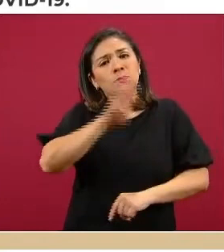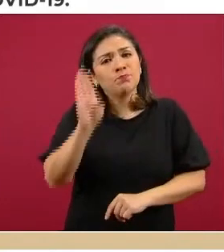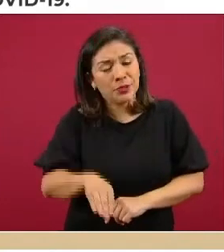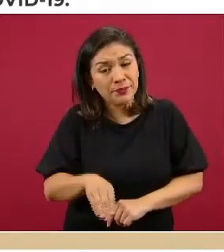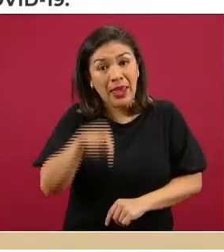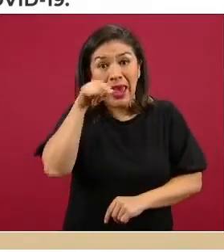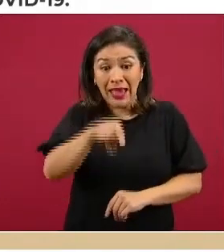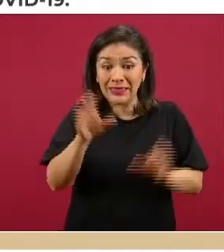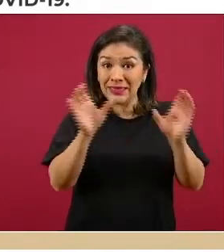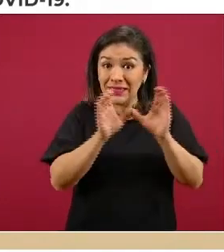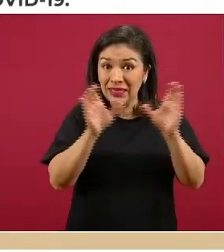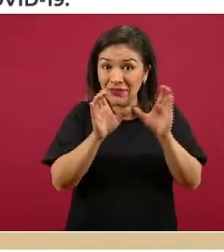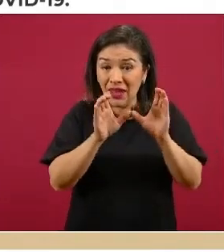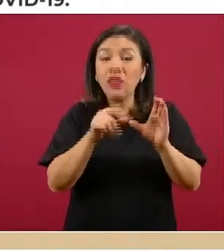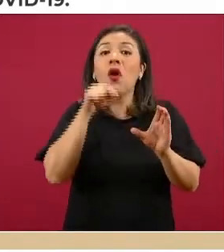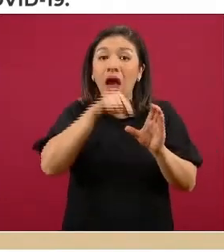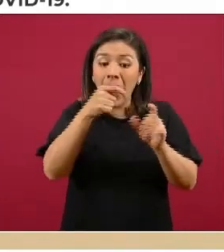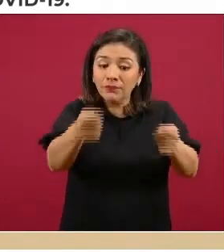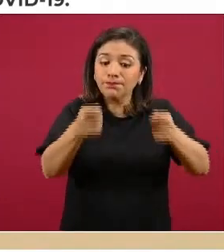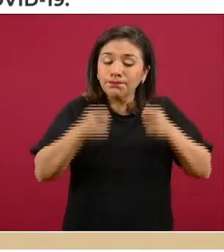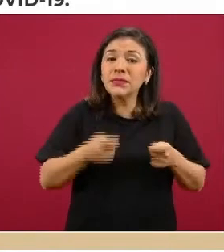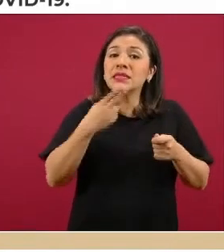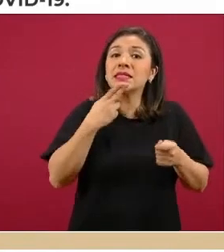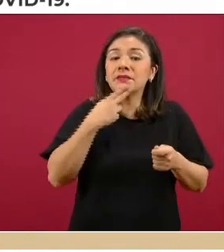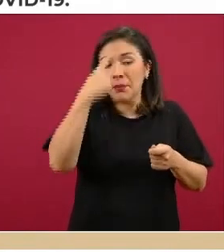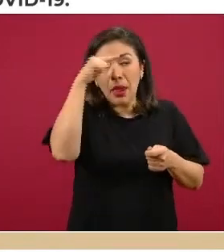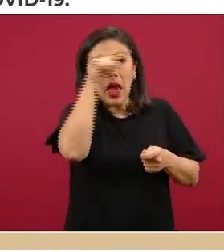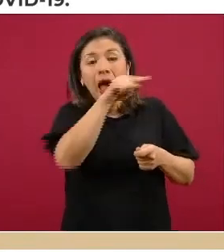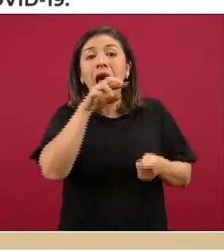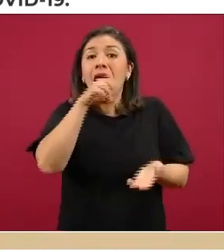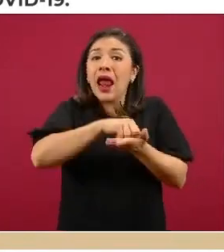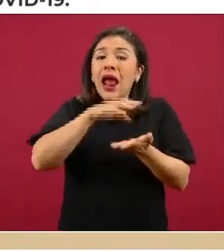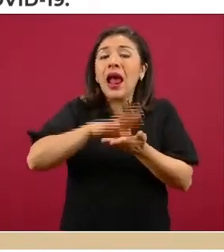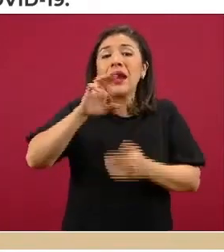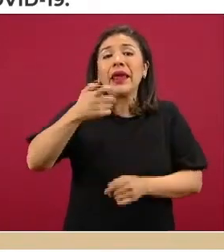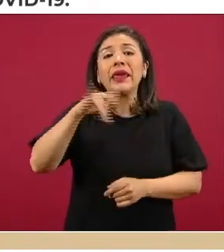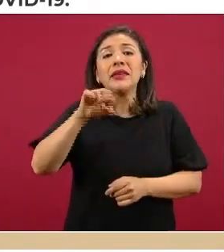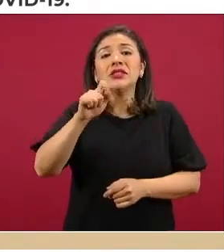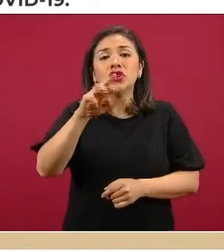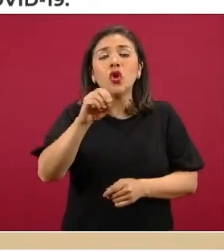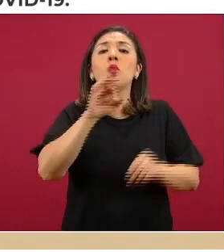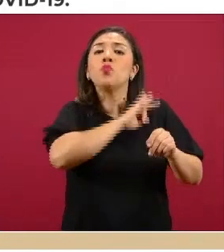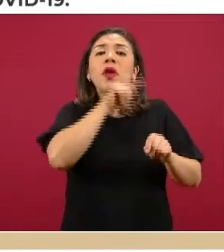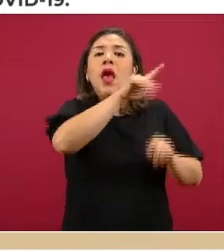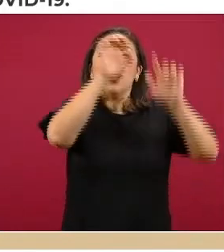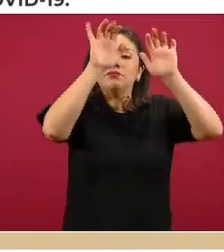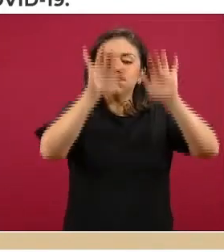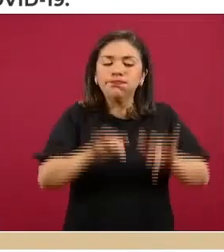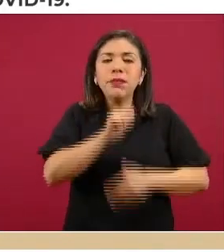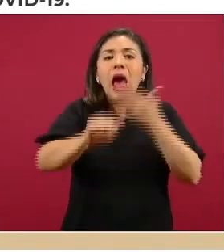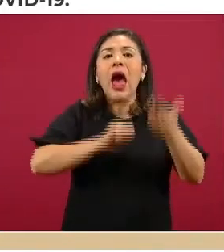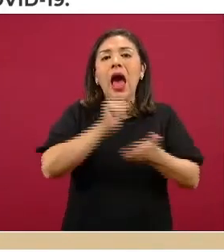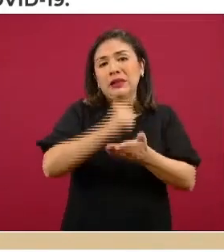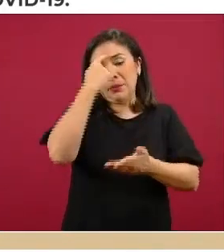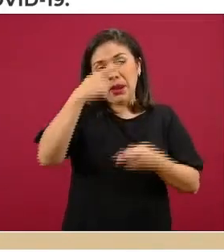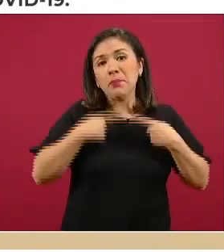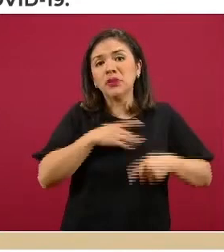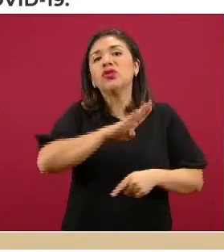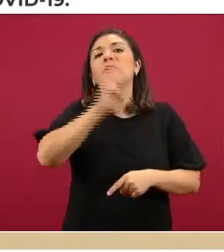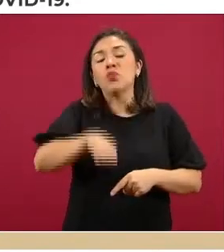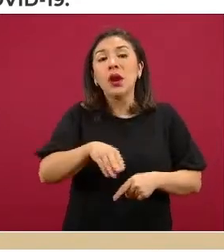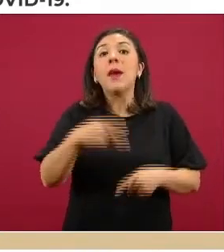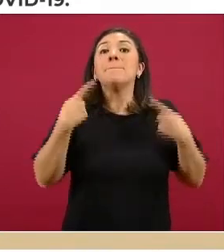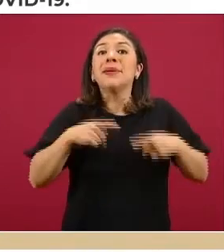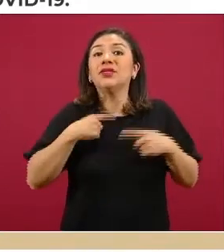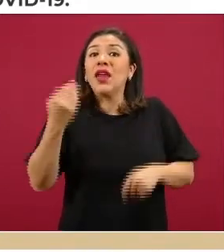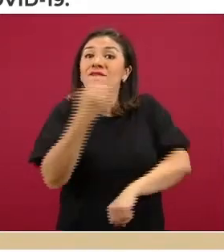y el certificado de defunción sirve al registro para expedir un acta de defunción, que es lo que necesitan los